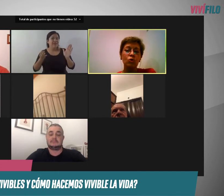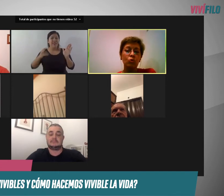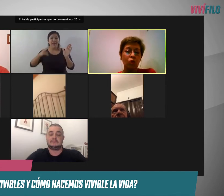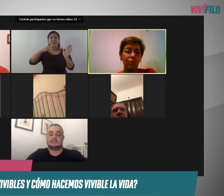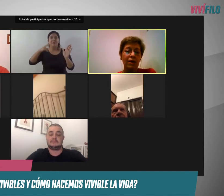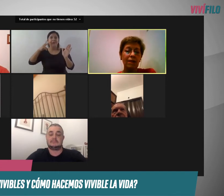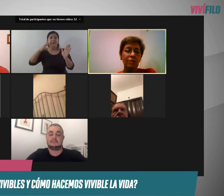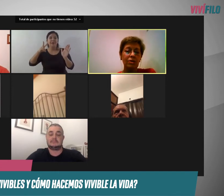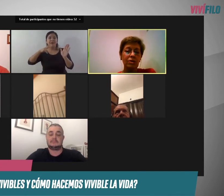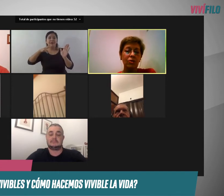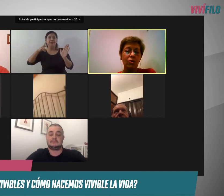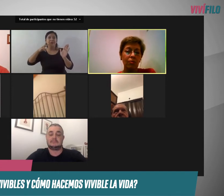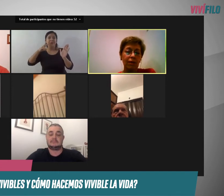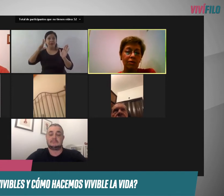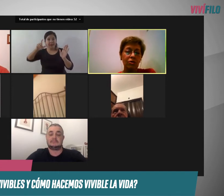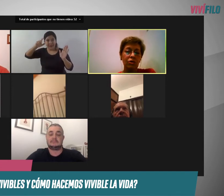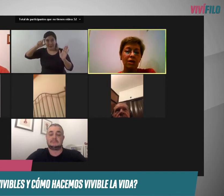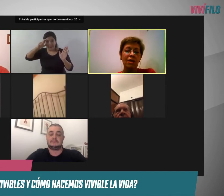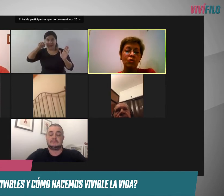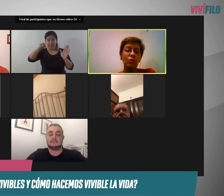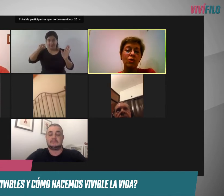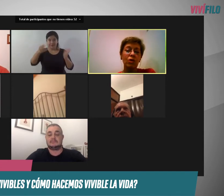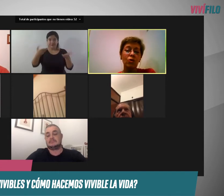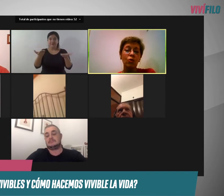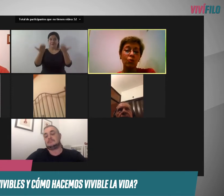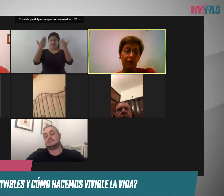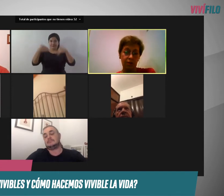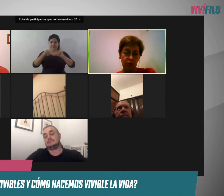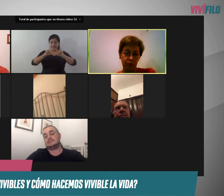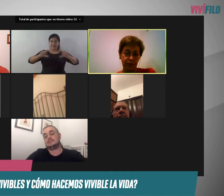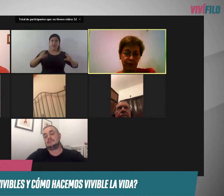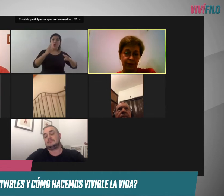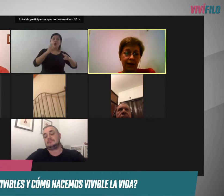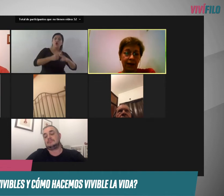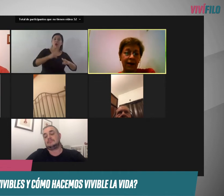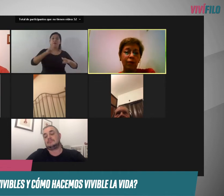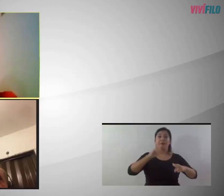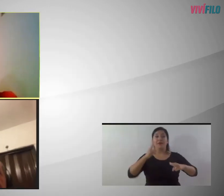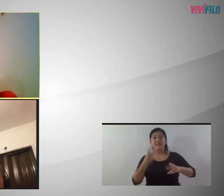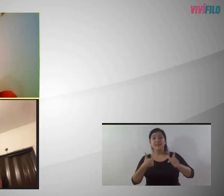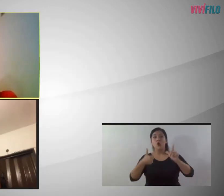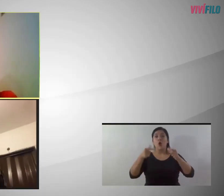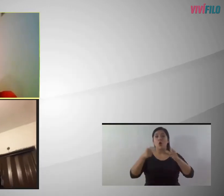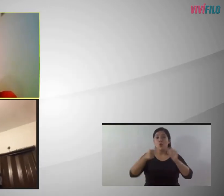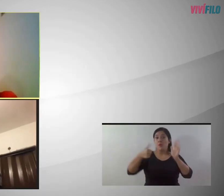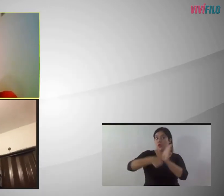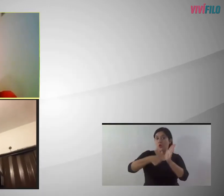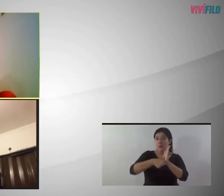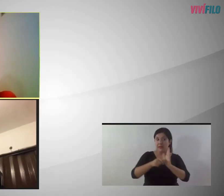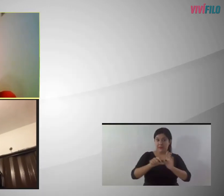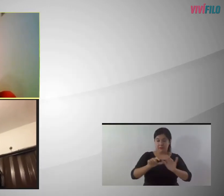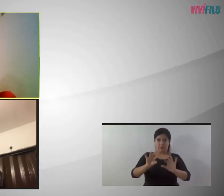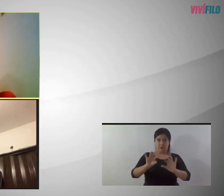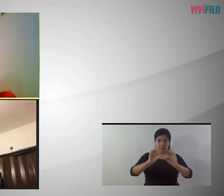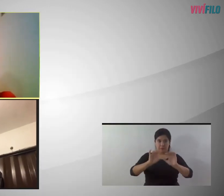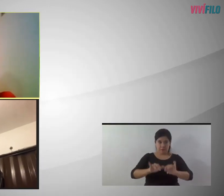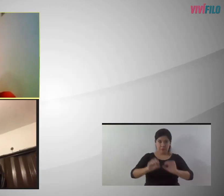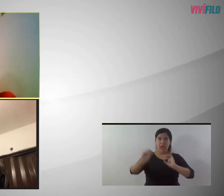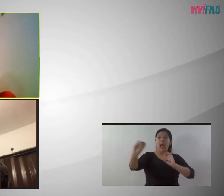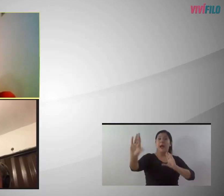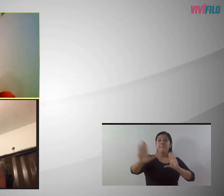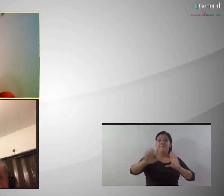del email su nombre y apellidos completos y el número de documento. Recuerden que deben enviar el